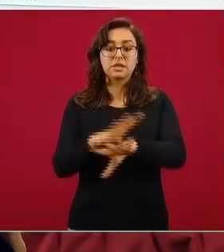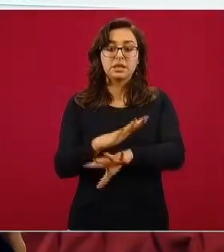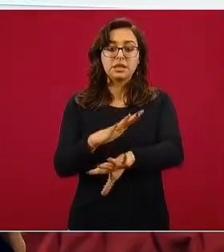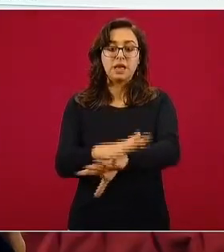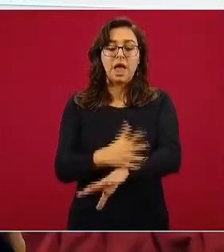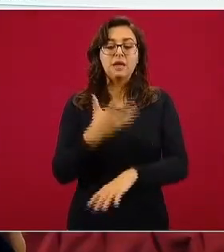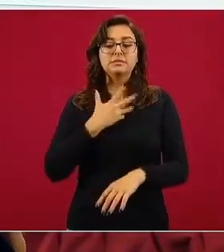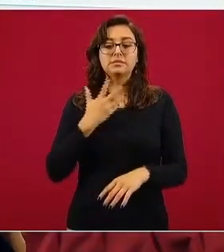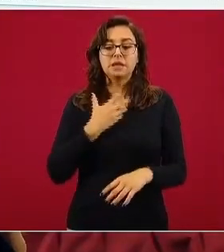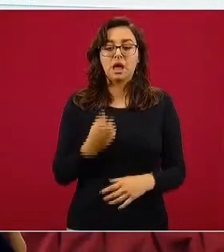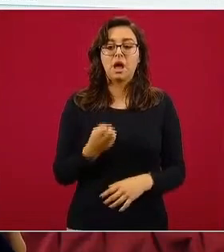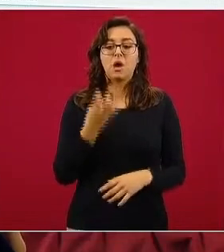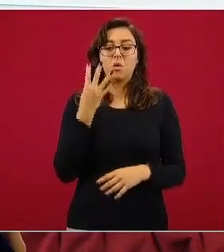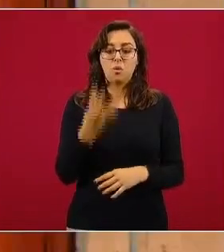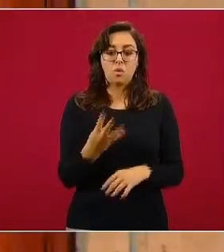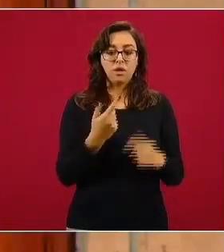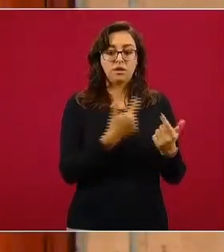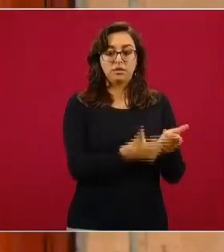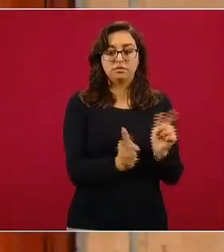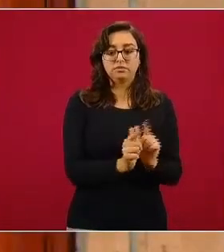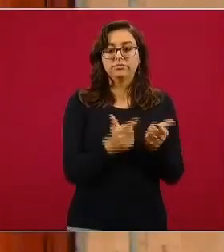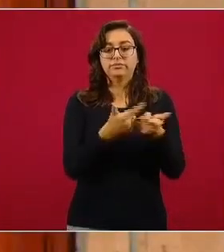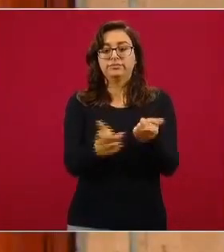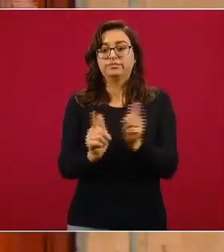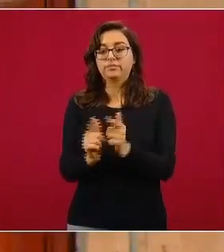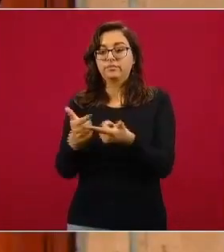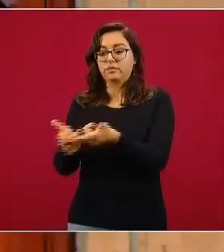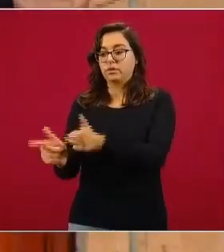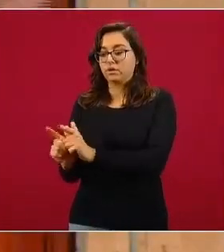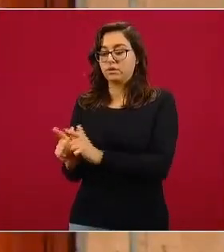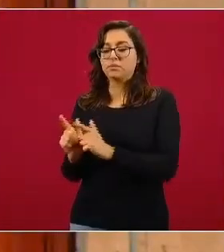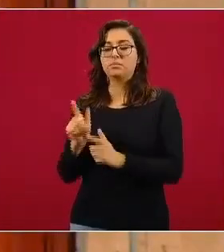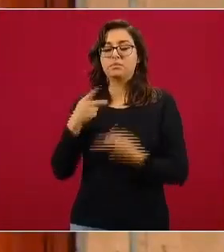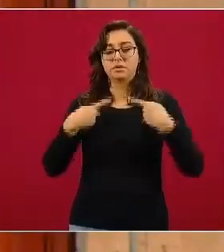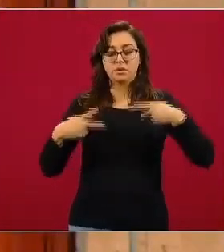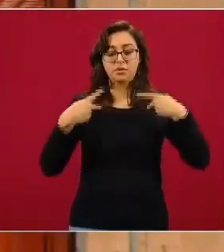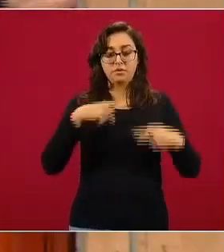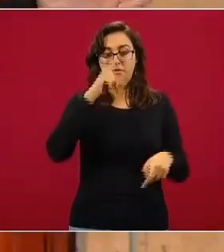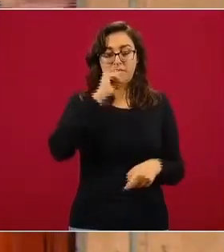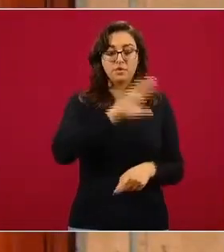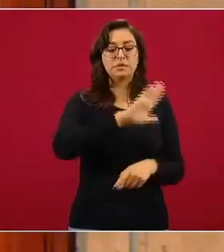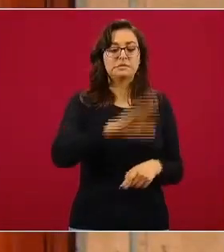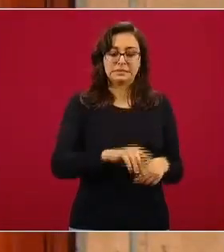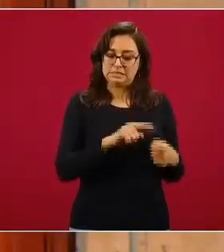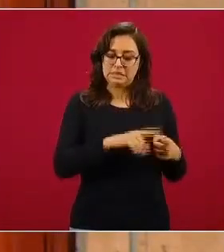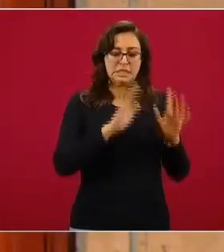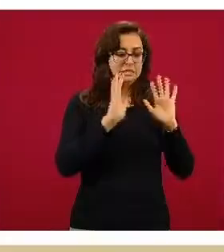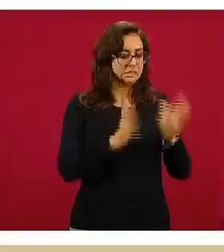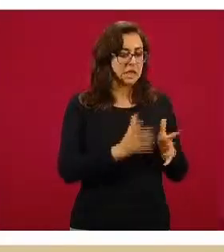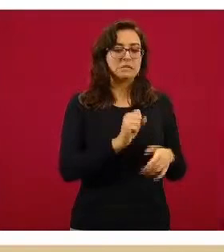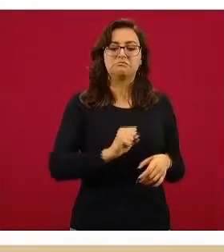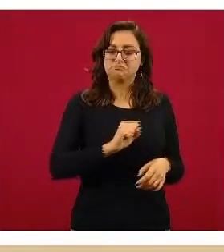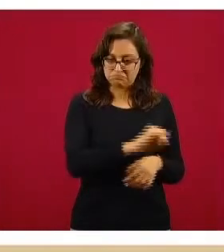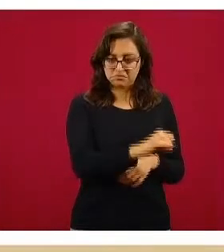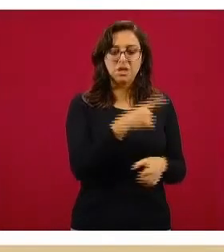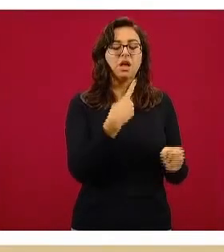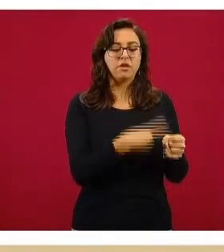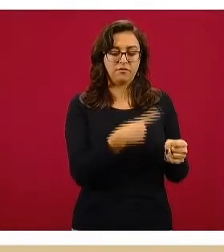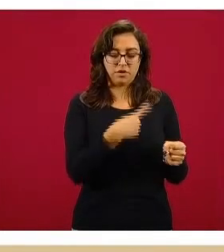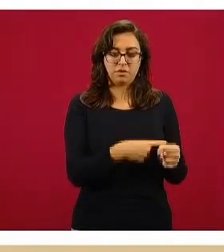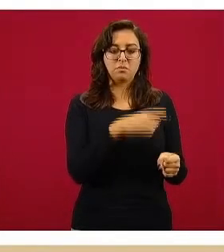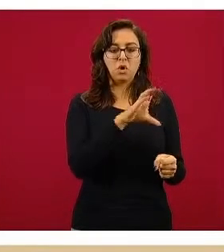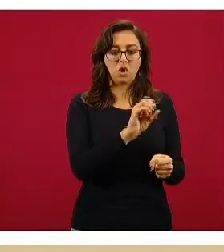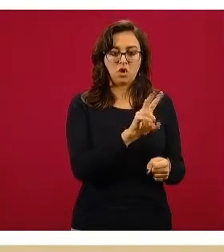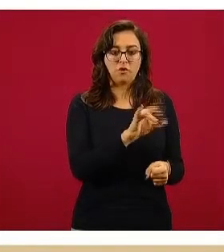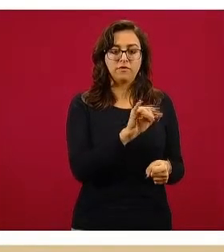grupos de defunciones que en su momento tenemos, es decir, las que ya están confirmadas, que para el día de hoy decíamos en la primera